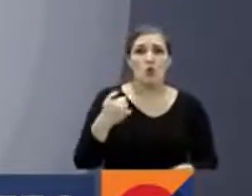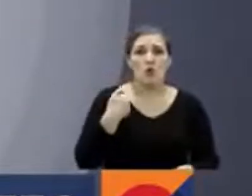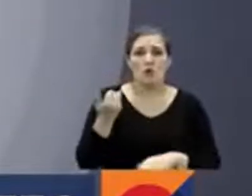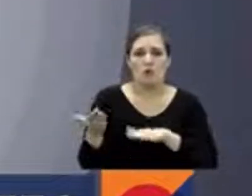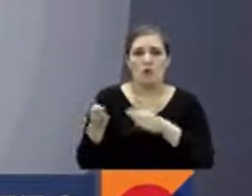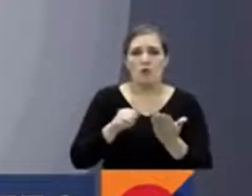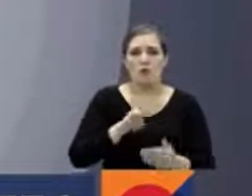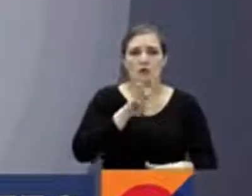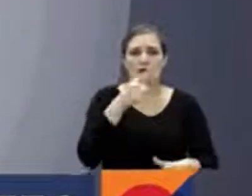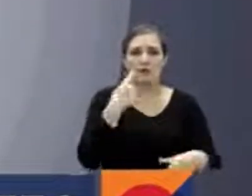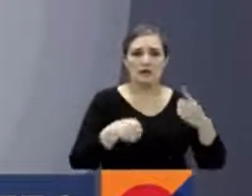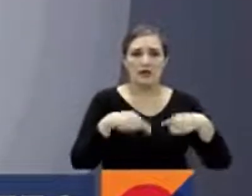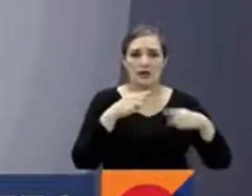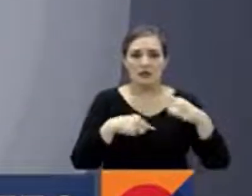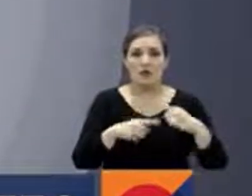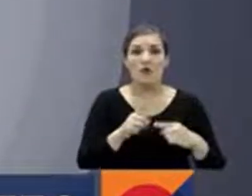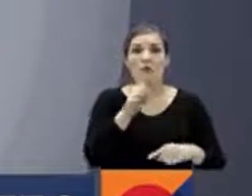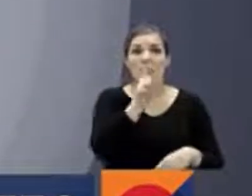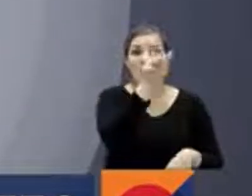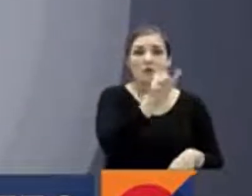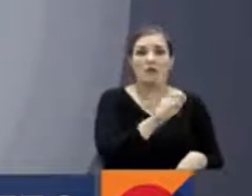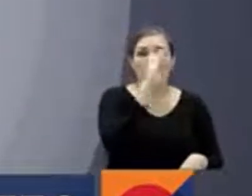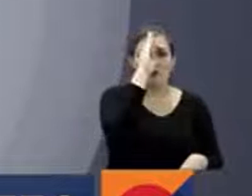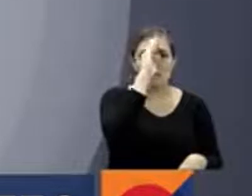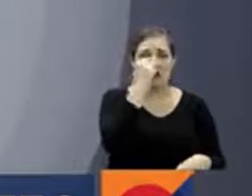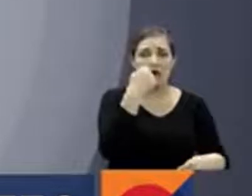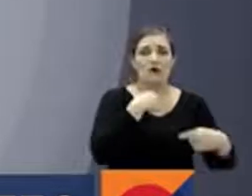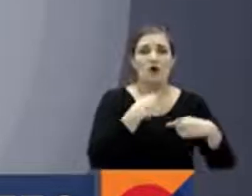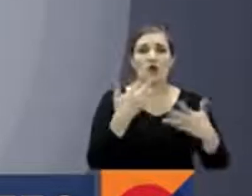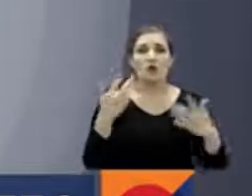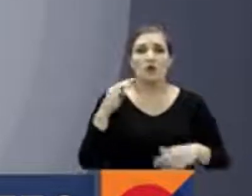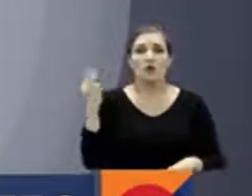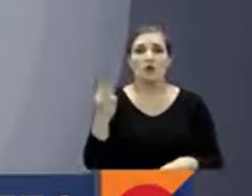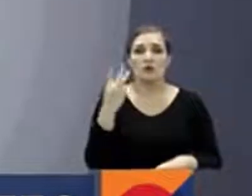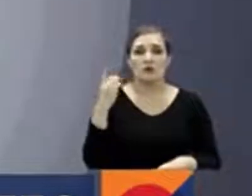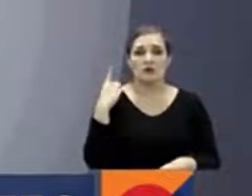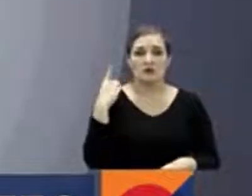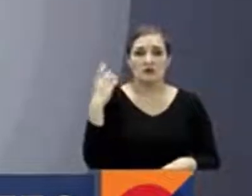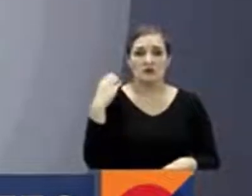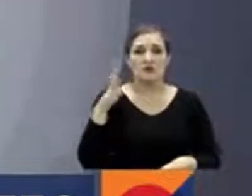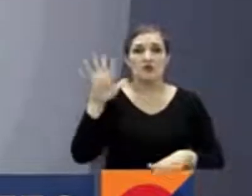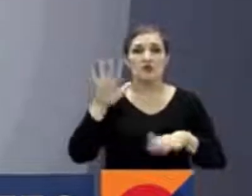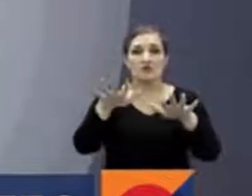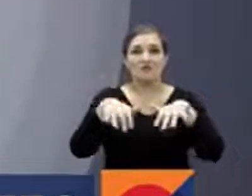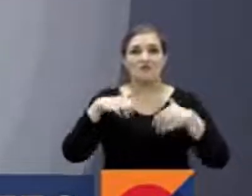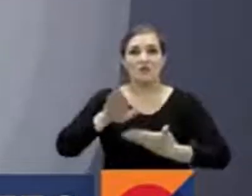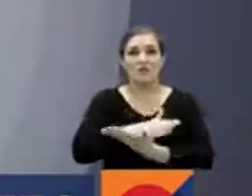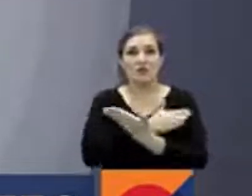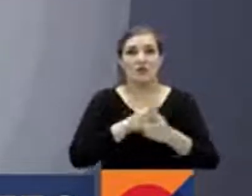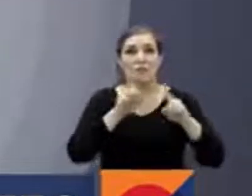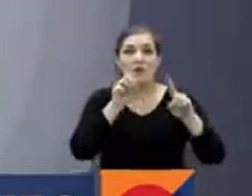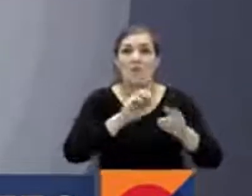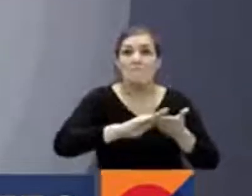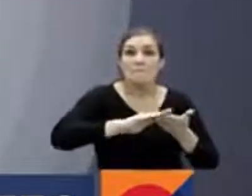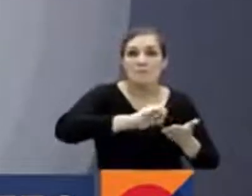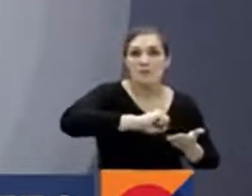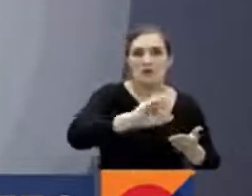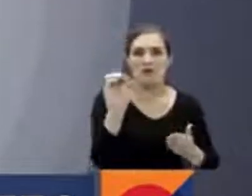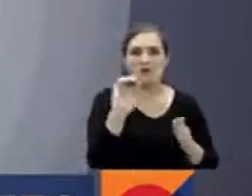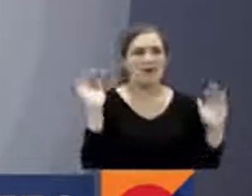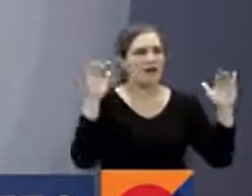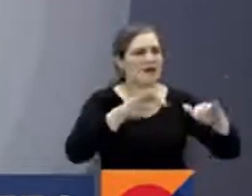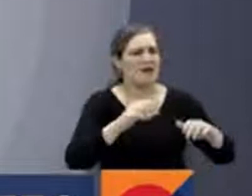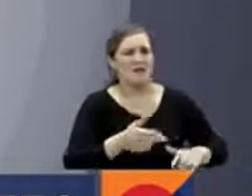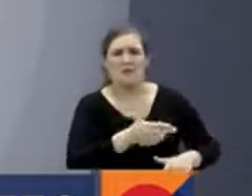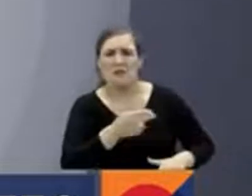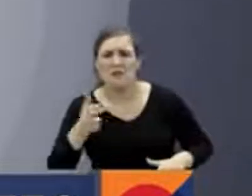personas heridas, entre ellos un policía. El hecho ocurrió en Washington durante un concierto no autorizado. 2 incidentes violentos hicieron que la